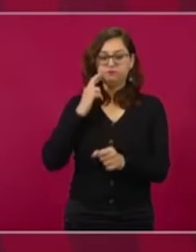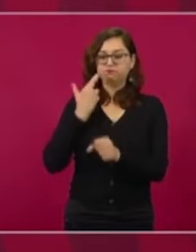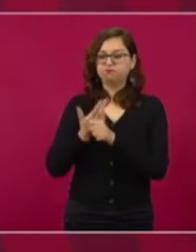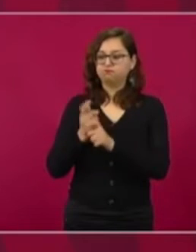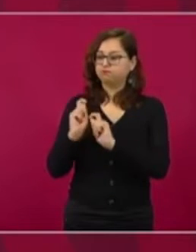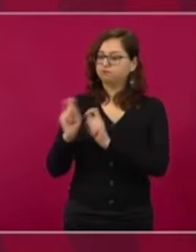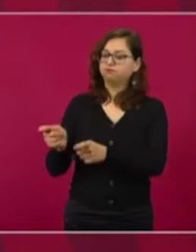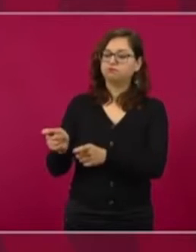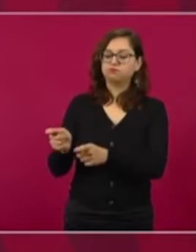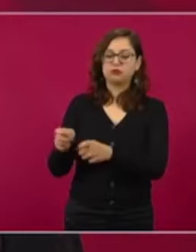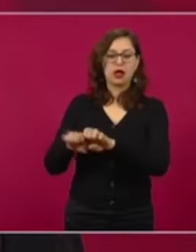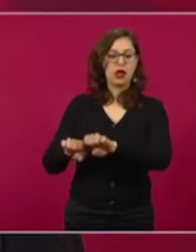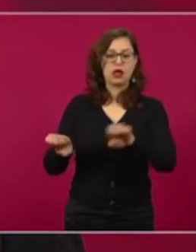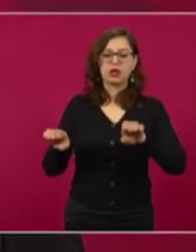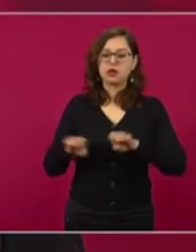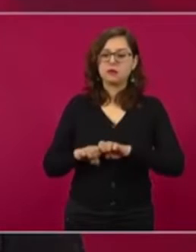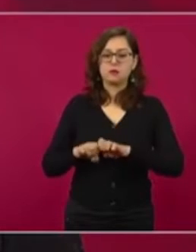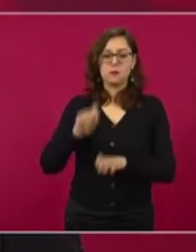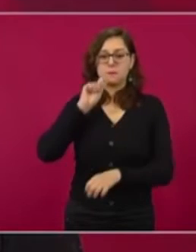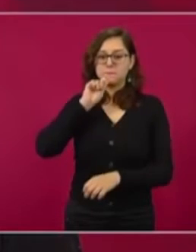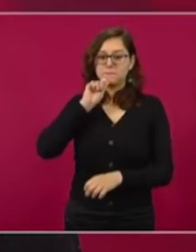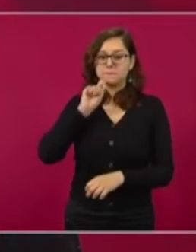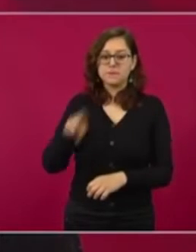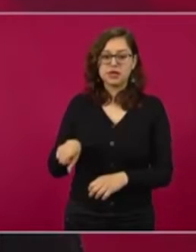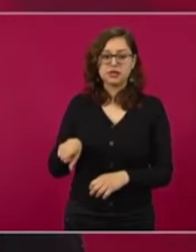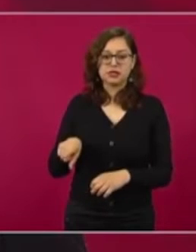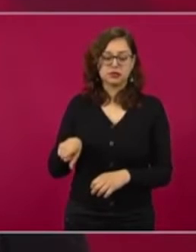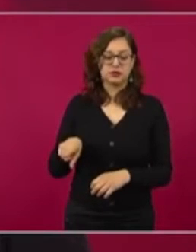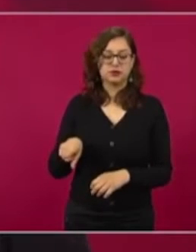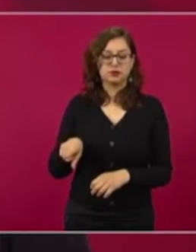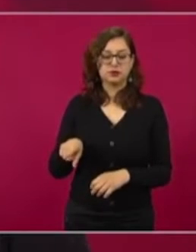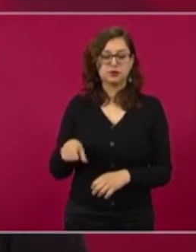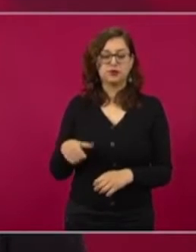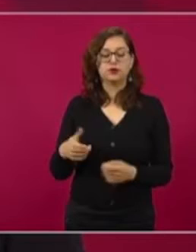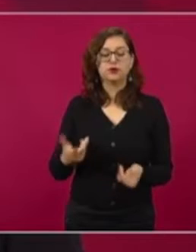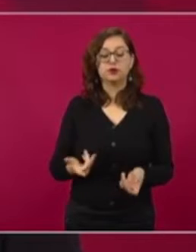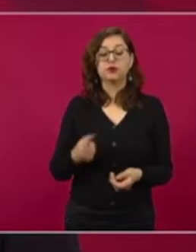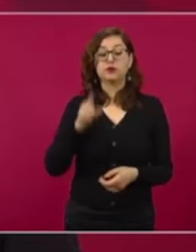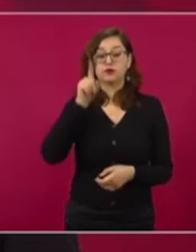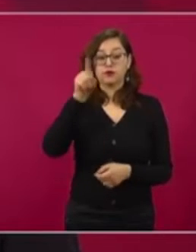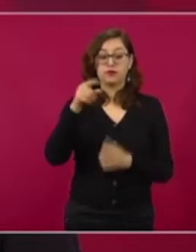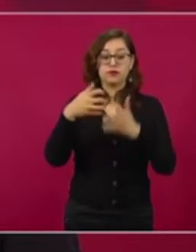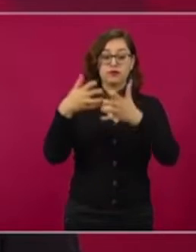mismo equipo. Hablaba yo del 85% de capacidad